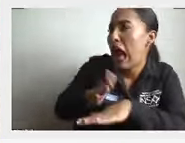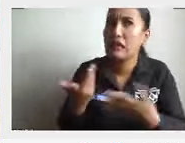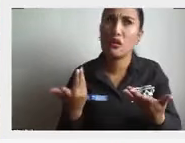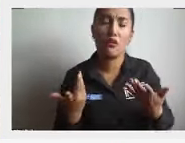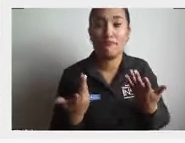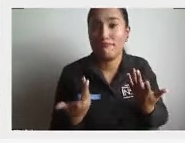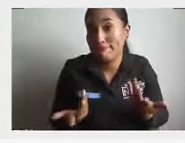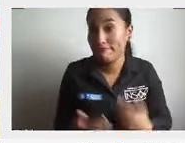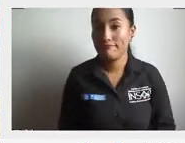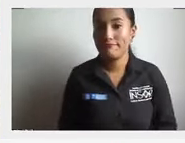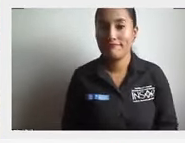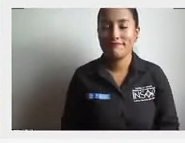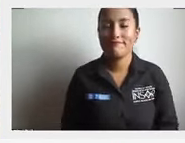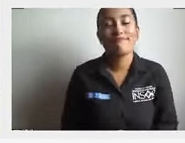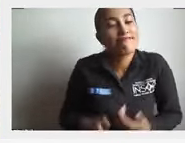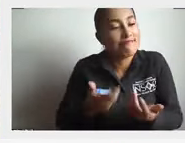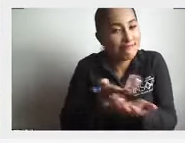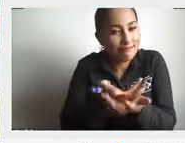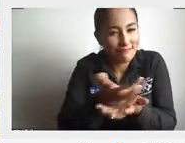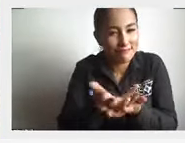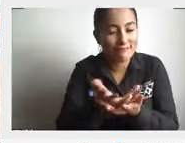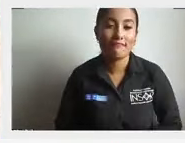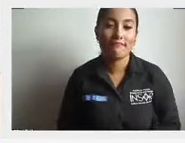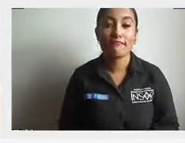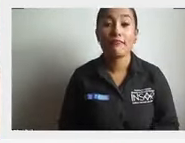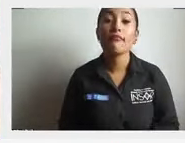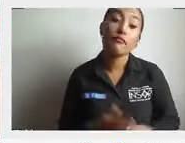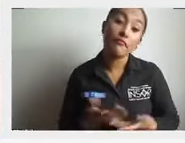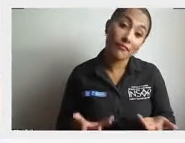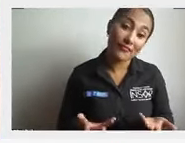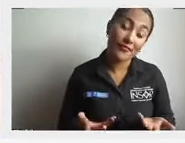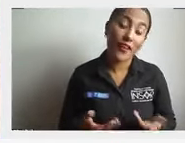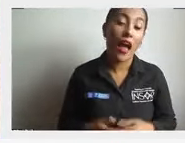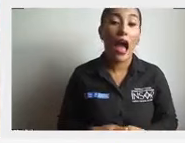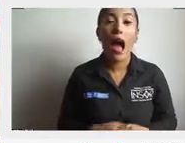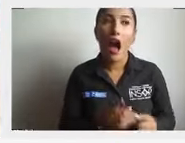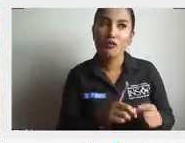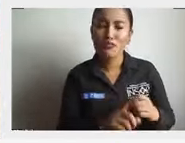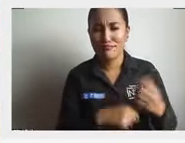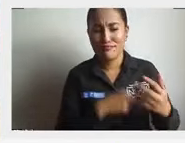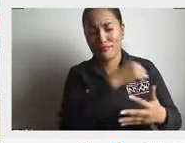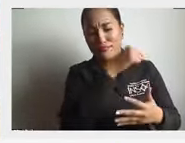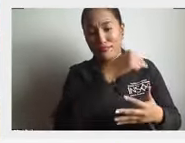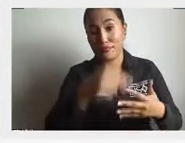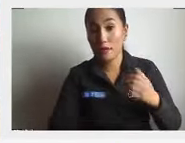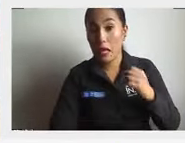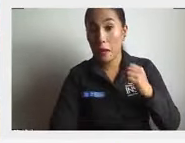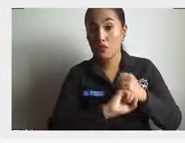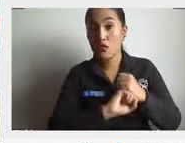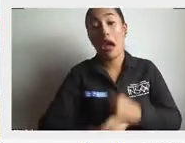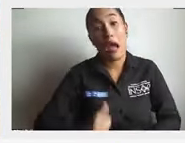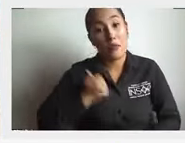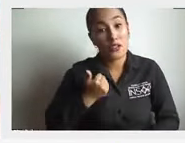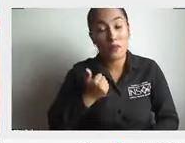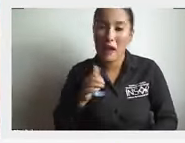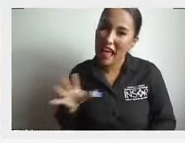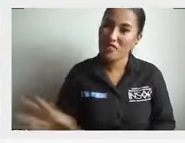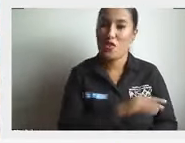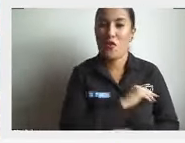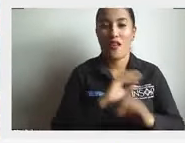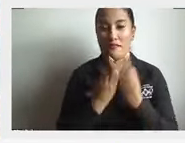eso. La recomendación más grande es aprovechar esos requerimientos de apoyo para que todos en la familia nos beneficiemos. Si yo